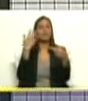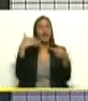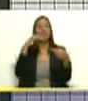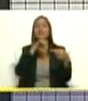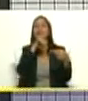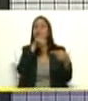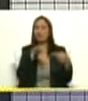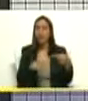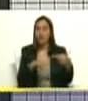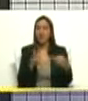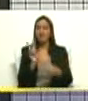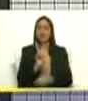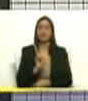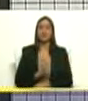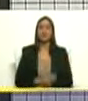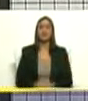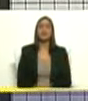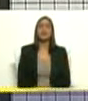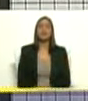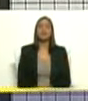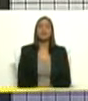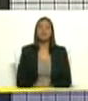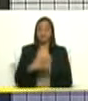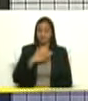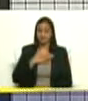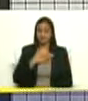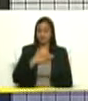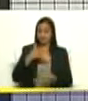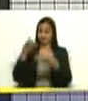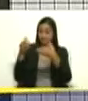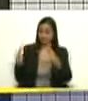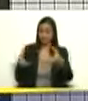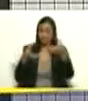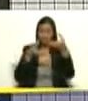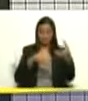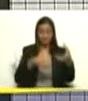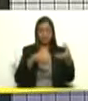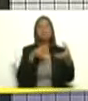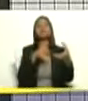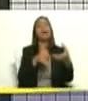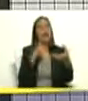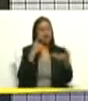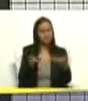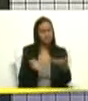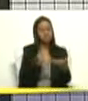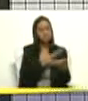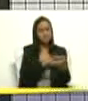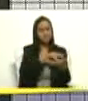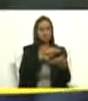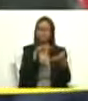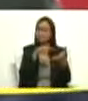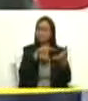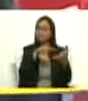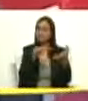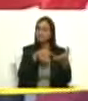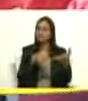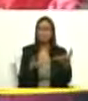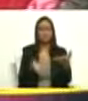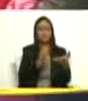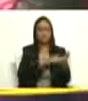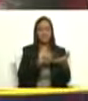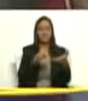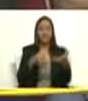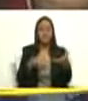de verdad que creo que es un Boom nuevo de la Revolución la